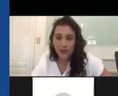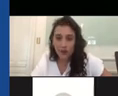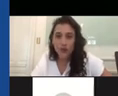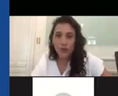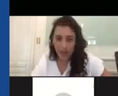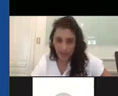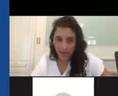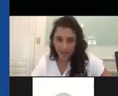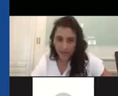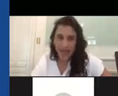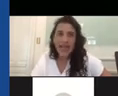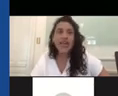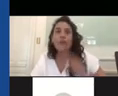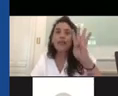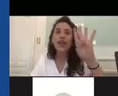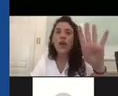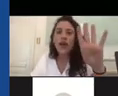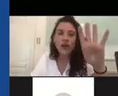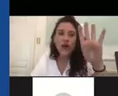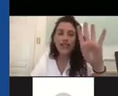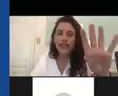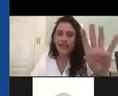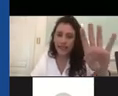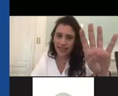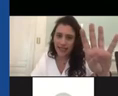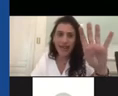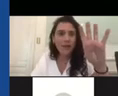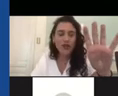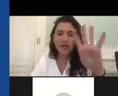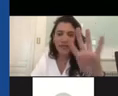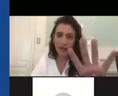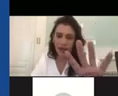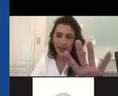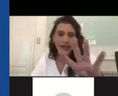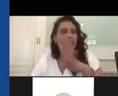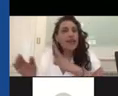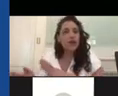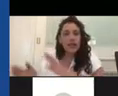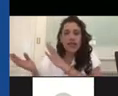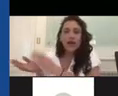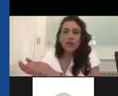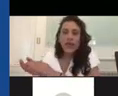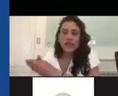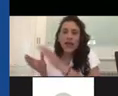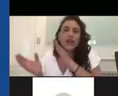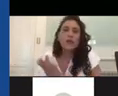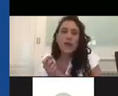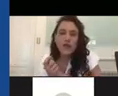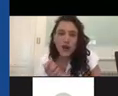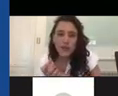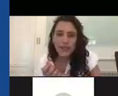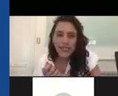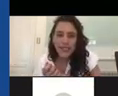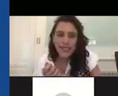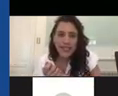usadiscoveryprogram.mx y completen 4 insignias en la próxima semana. De lunes a lunes, los primeros en completar